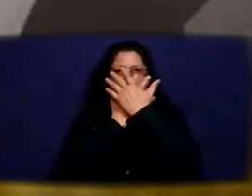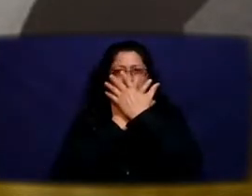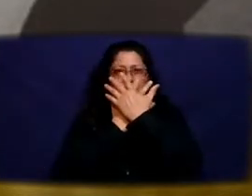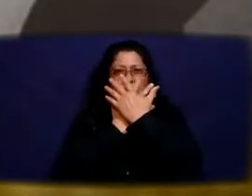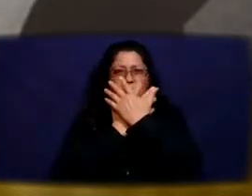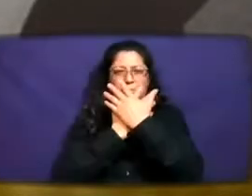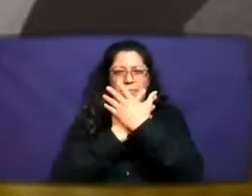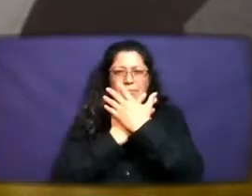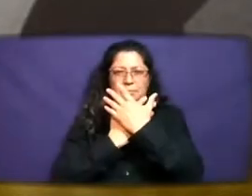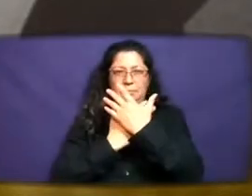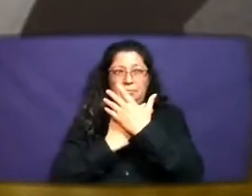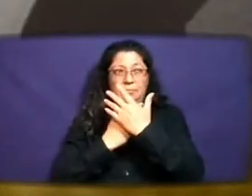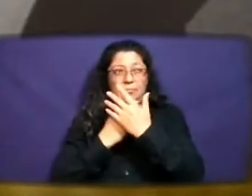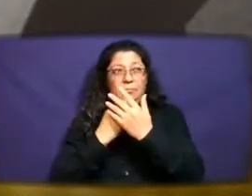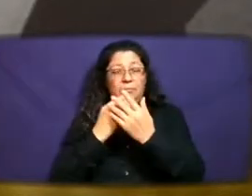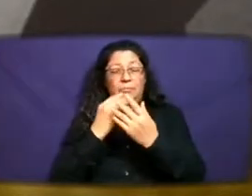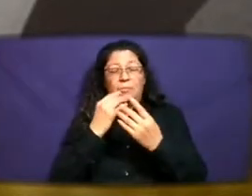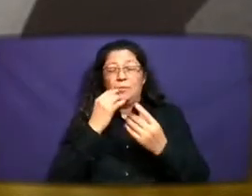interrumpida por ráfagos de luz.